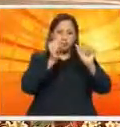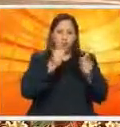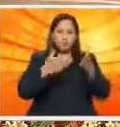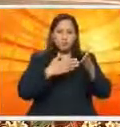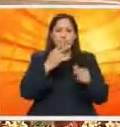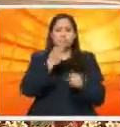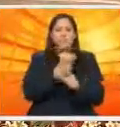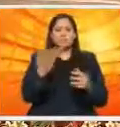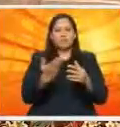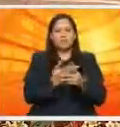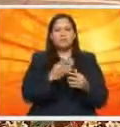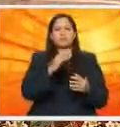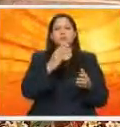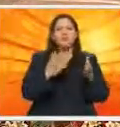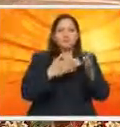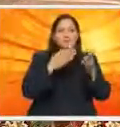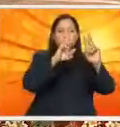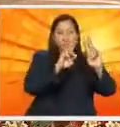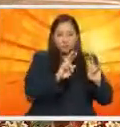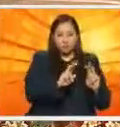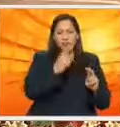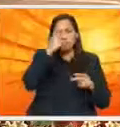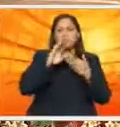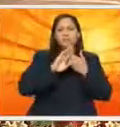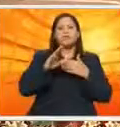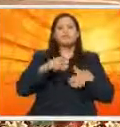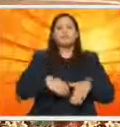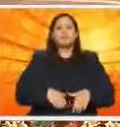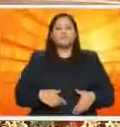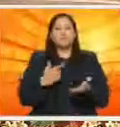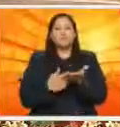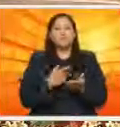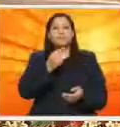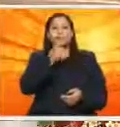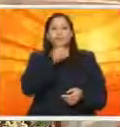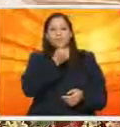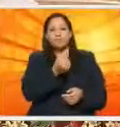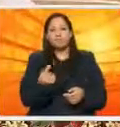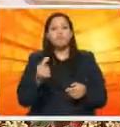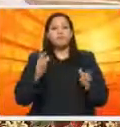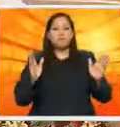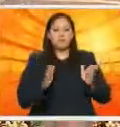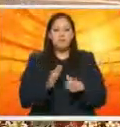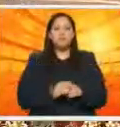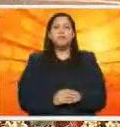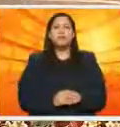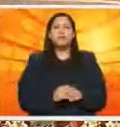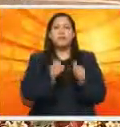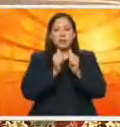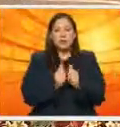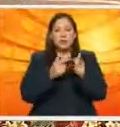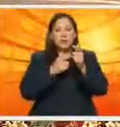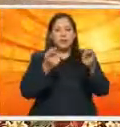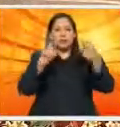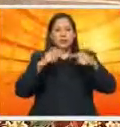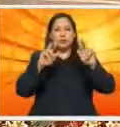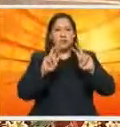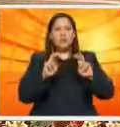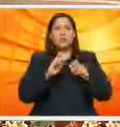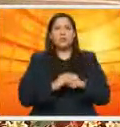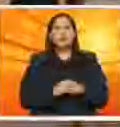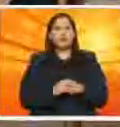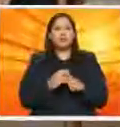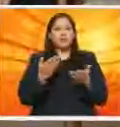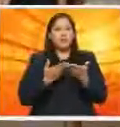segunda temporada con recetas para prevenir la obesidad infantil en México. Muchas gracias. Pero quédese con nosotros porque ahora vamos con Paola, porque Paola